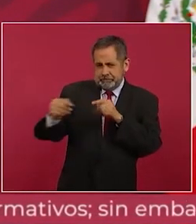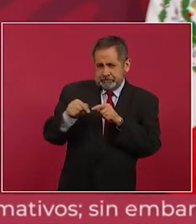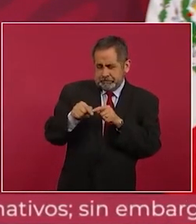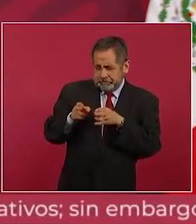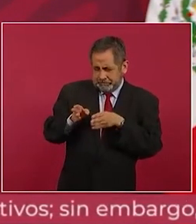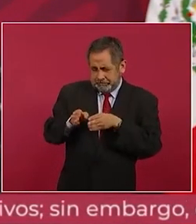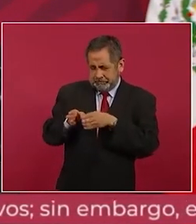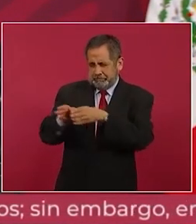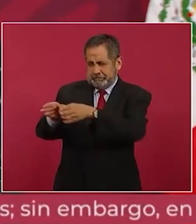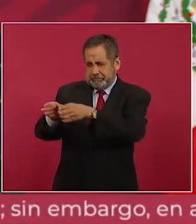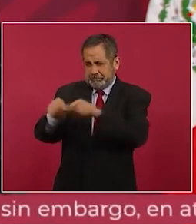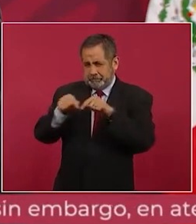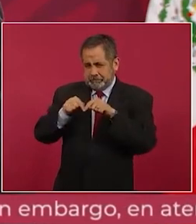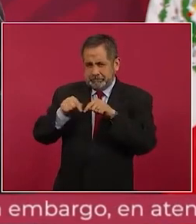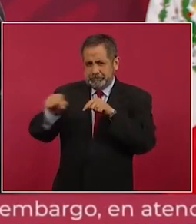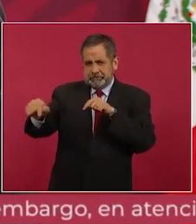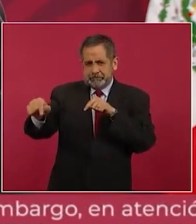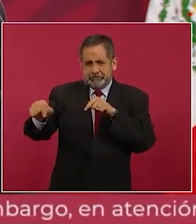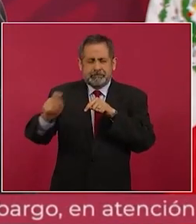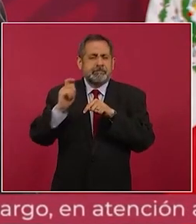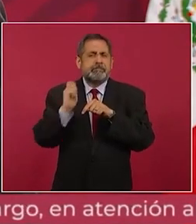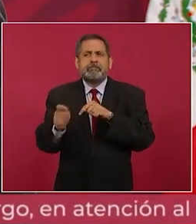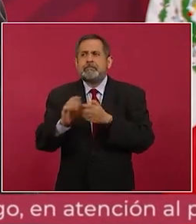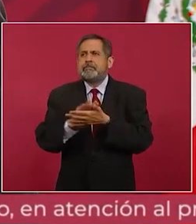es el equivalente a 100 hectáreas.